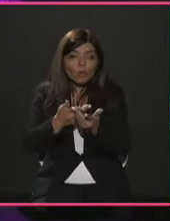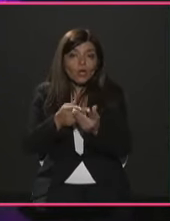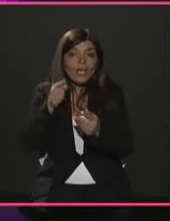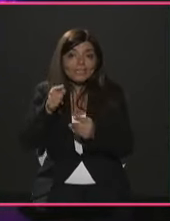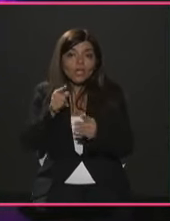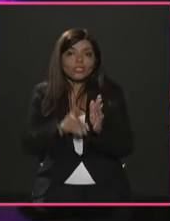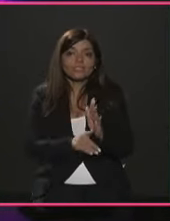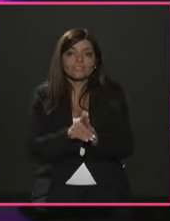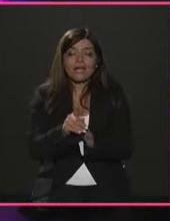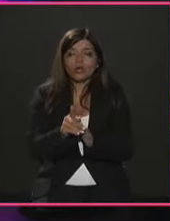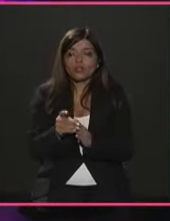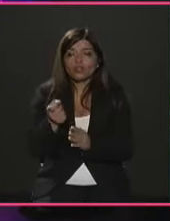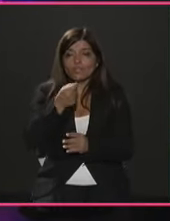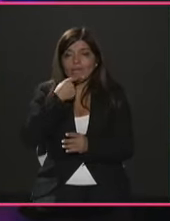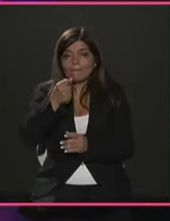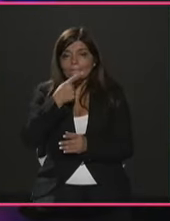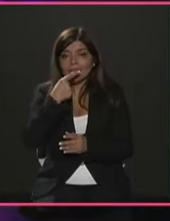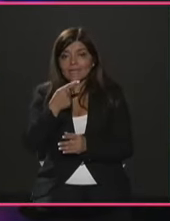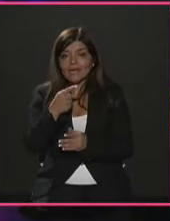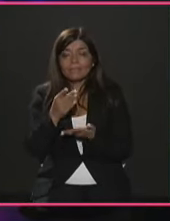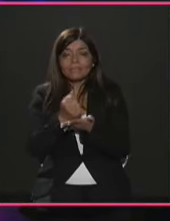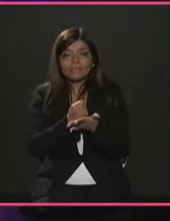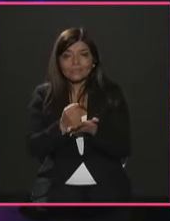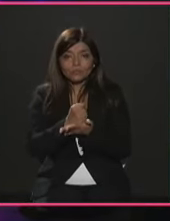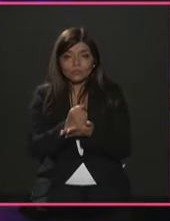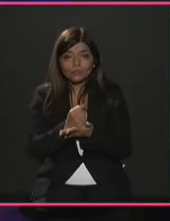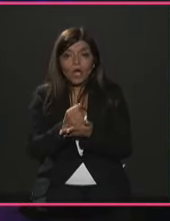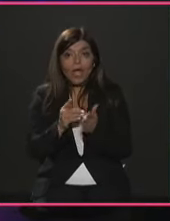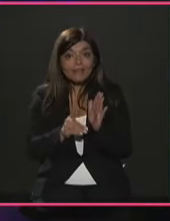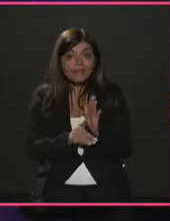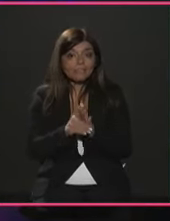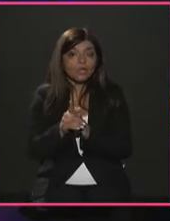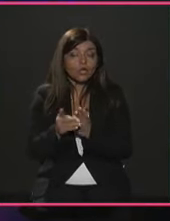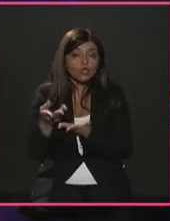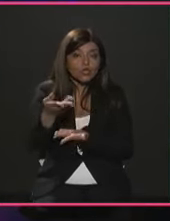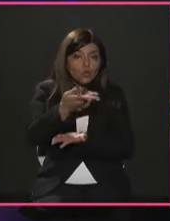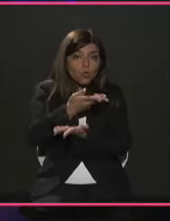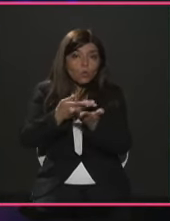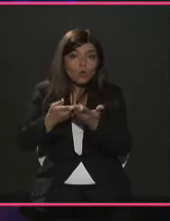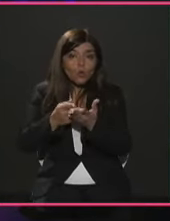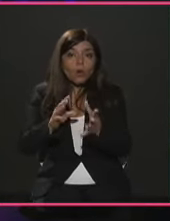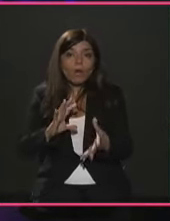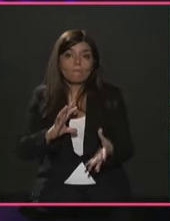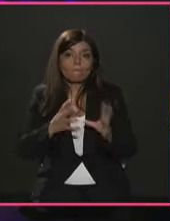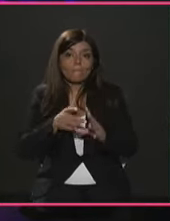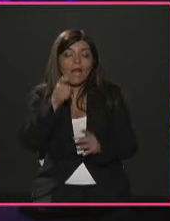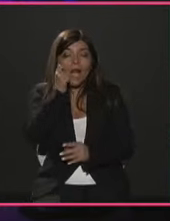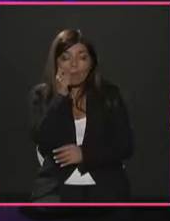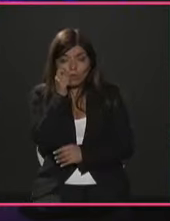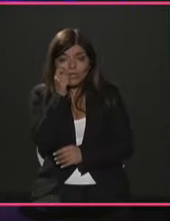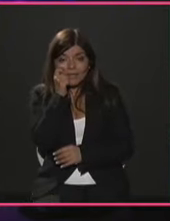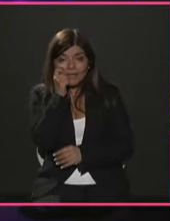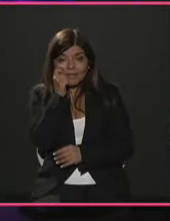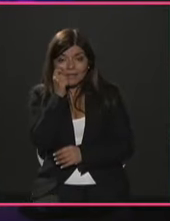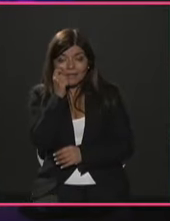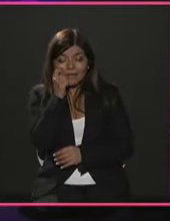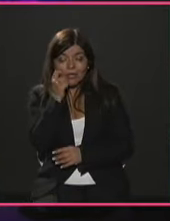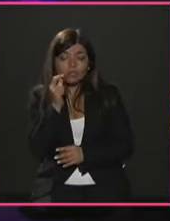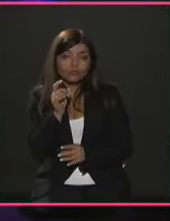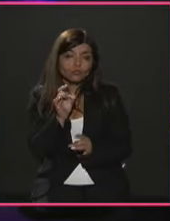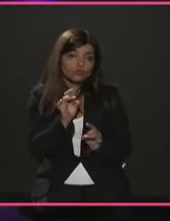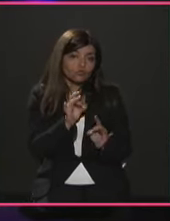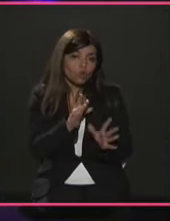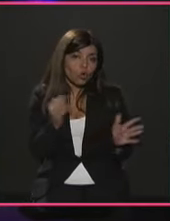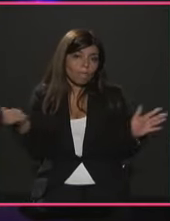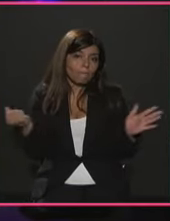desarrollo de medicamento el desarrollo de un bien común para la humanidad y No necesariamente una